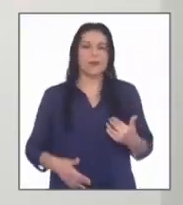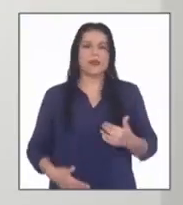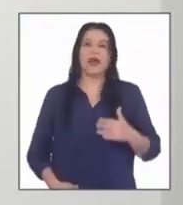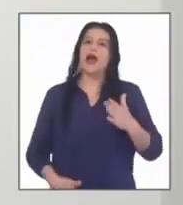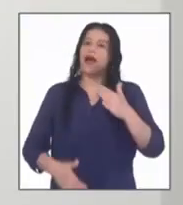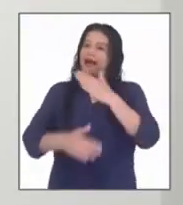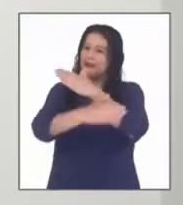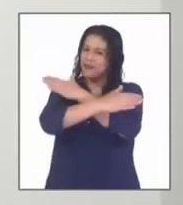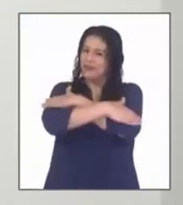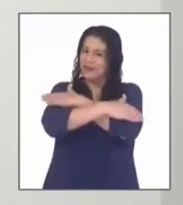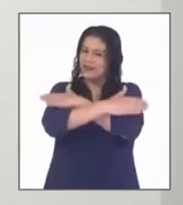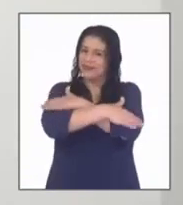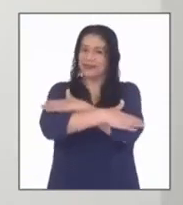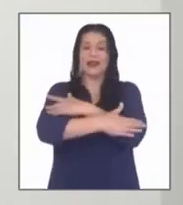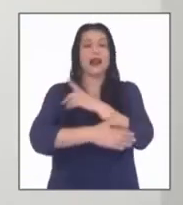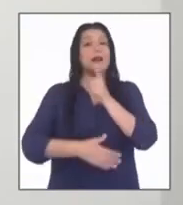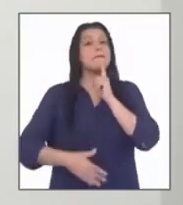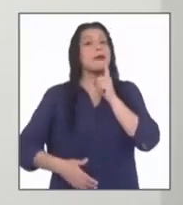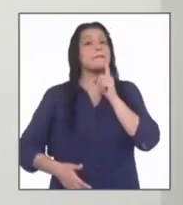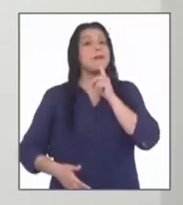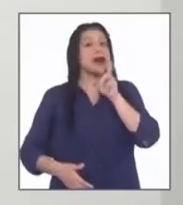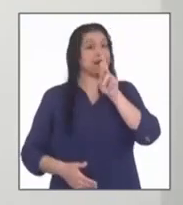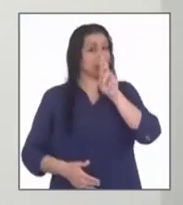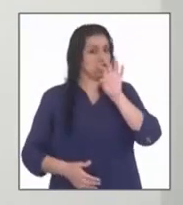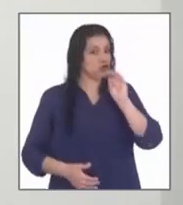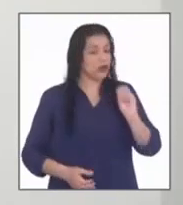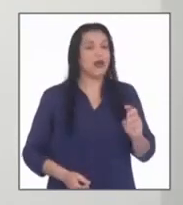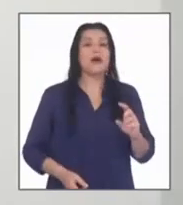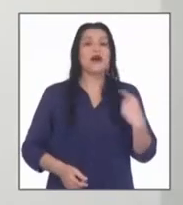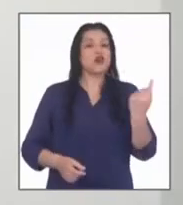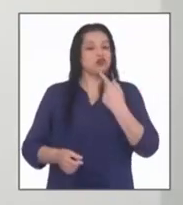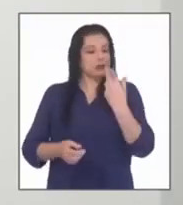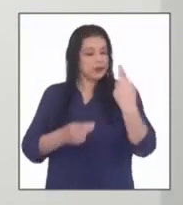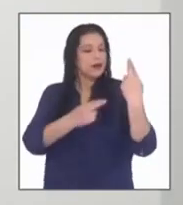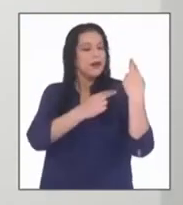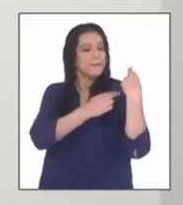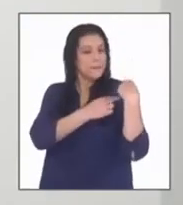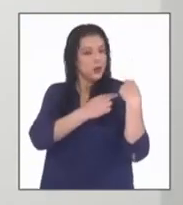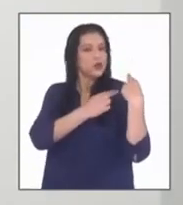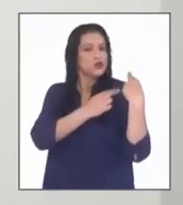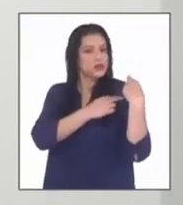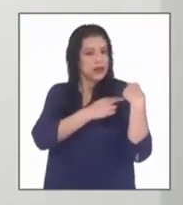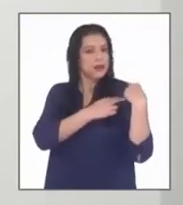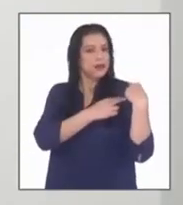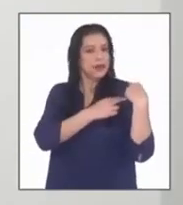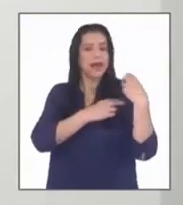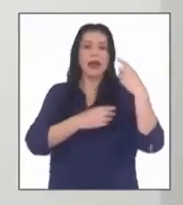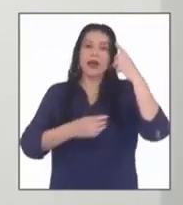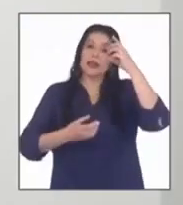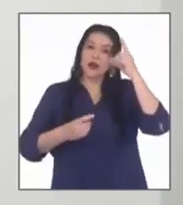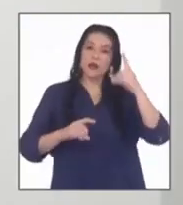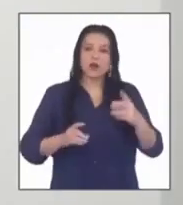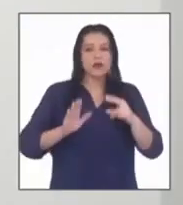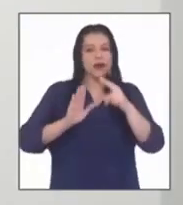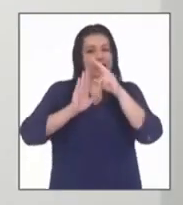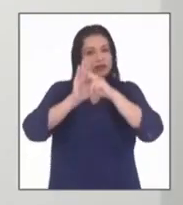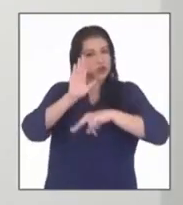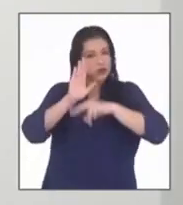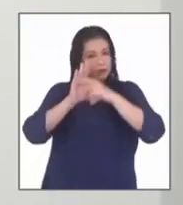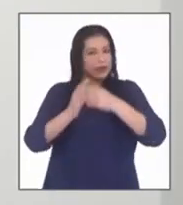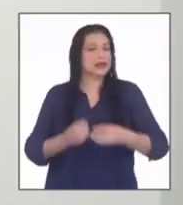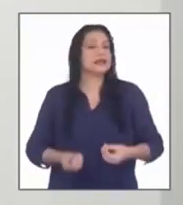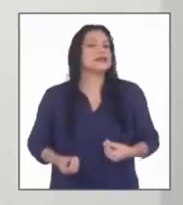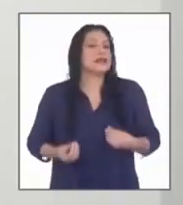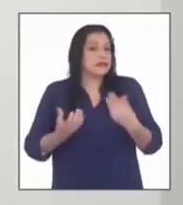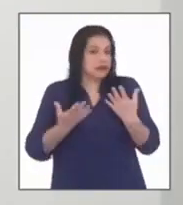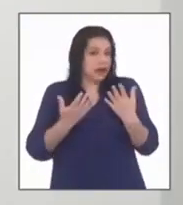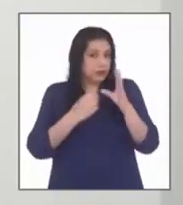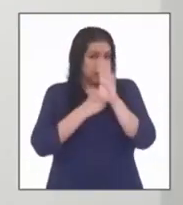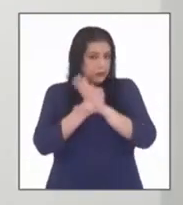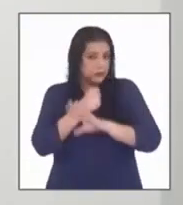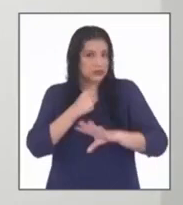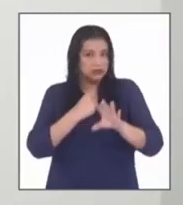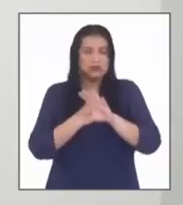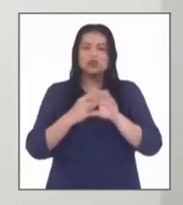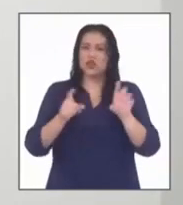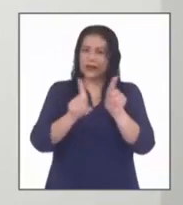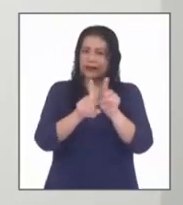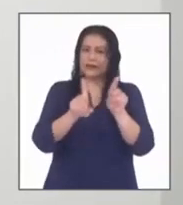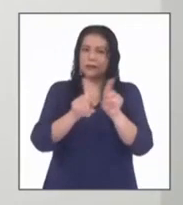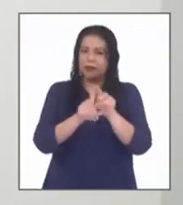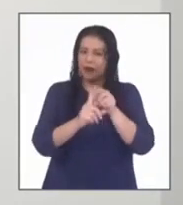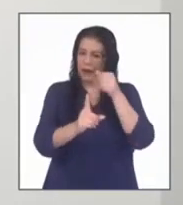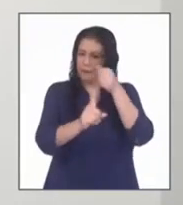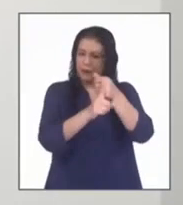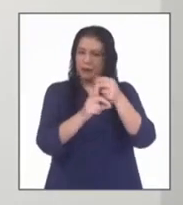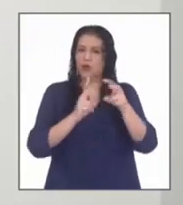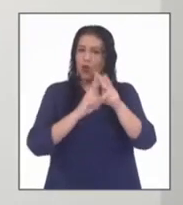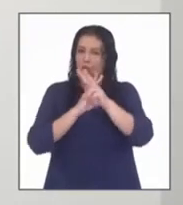Hay que felicitar al papá de Rosario, porque no solo es responsable, de acuerdo a las medidas dispuestas, sino que además está